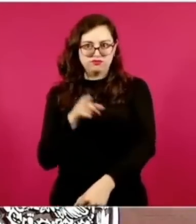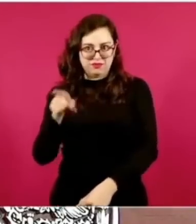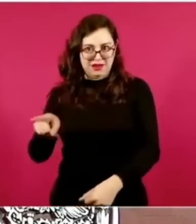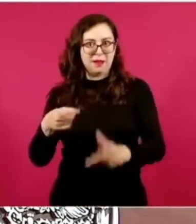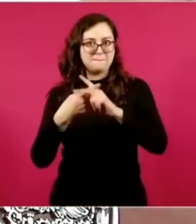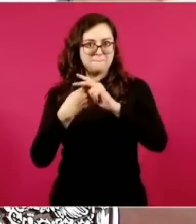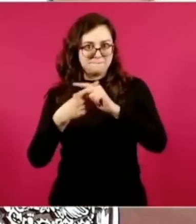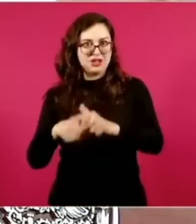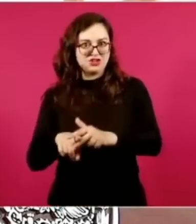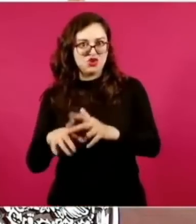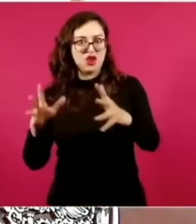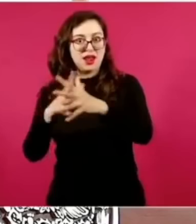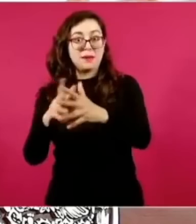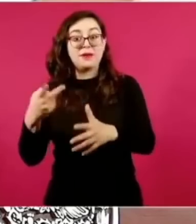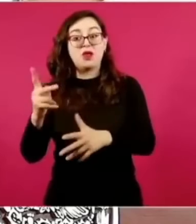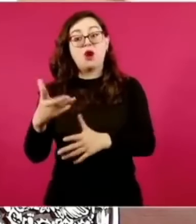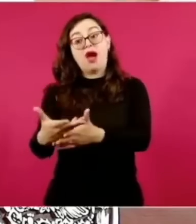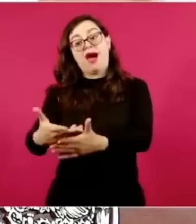Y fíjense